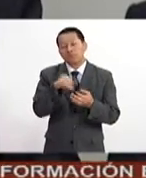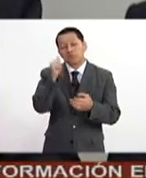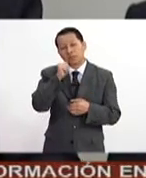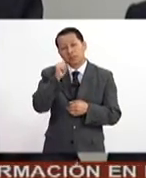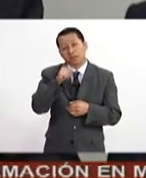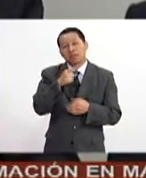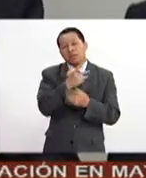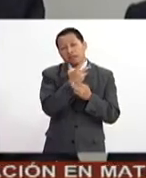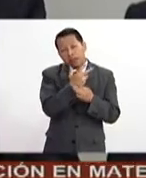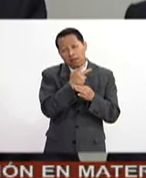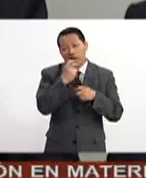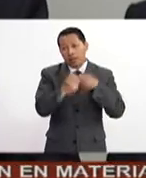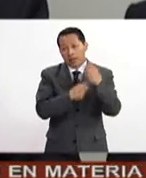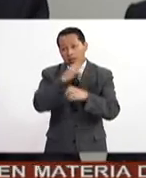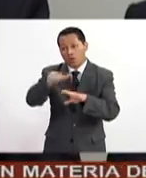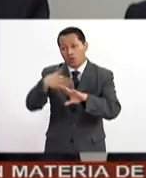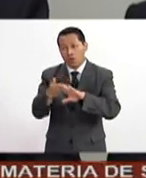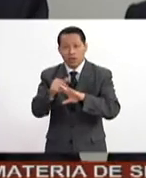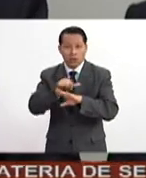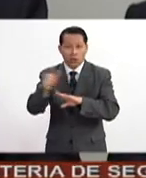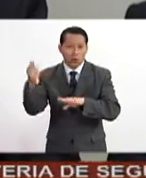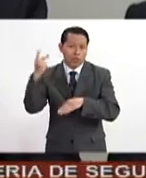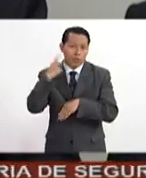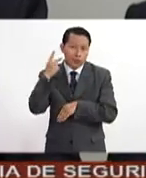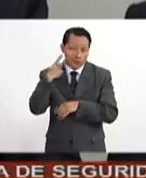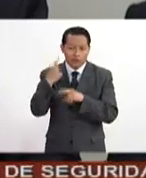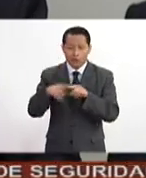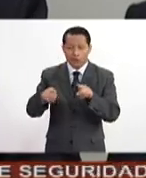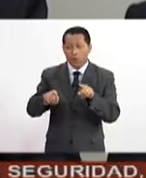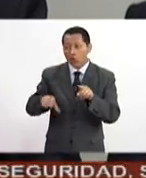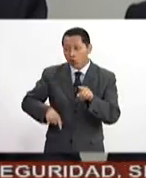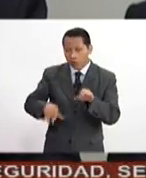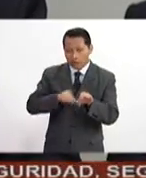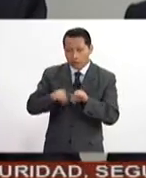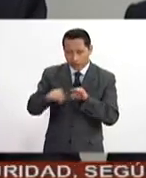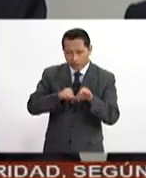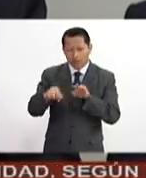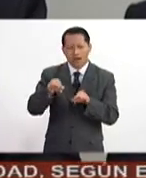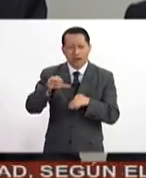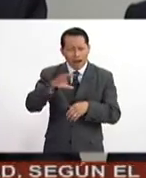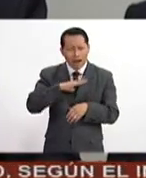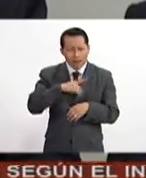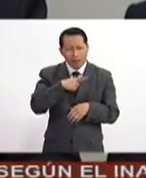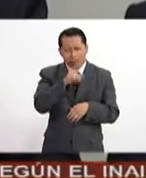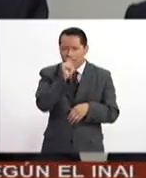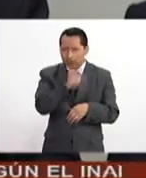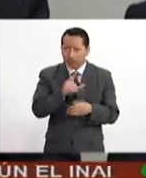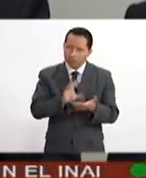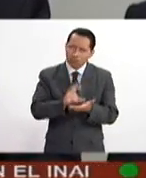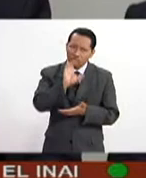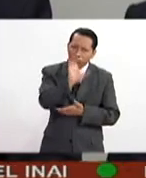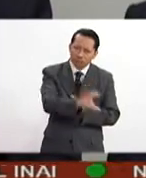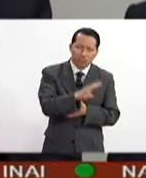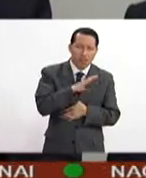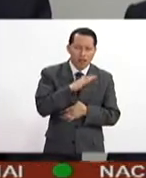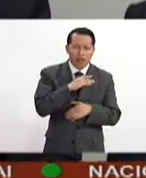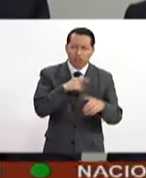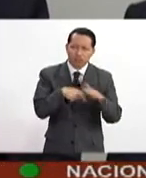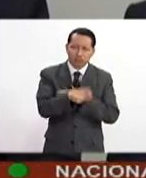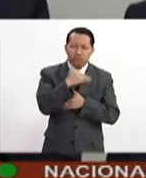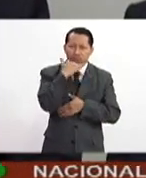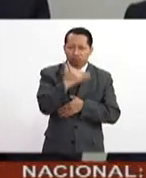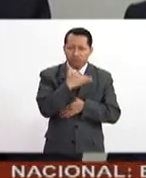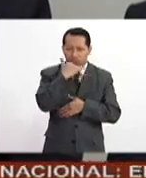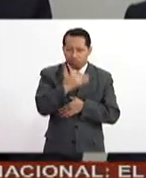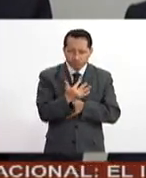y funcionarios públicos, ha recibido fajos de dinero de procedencia ilícita. Por fin